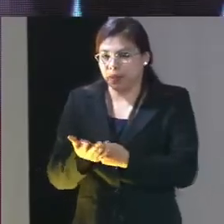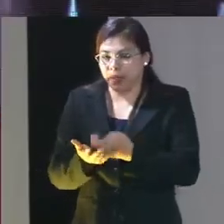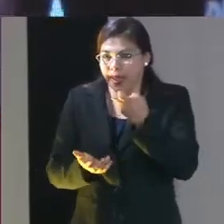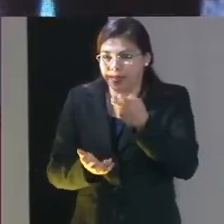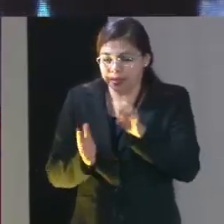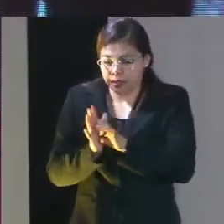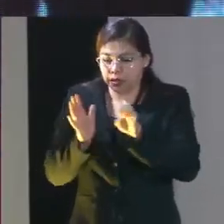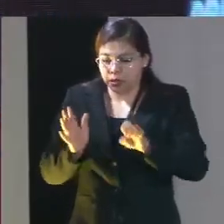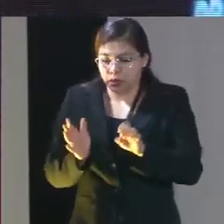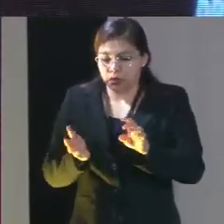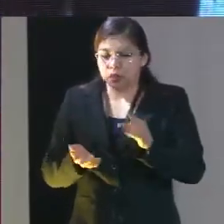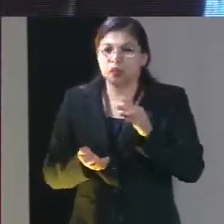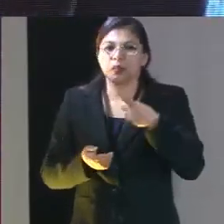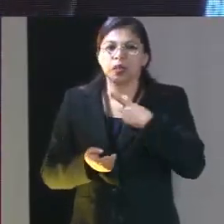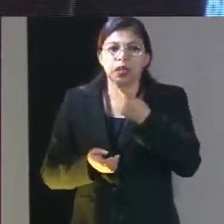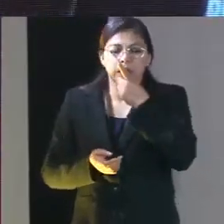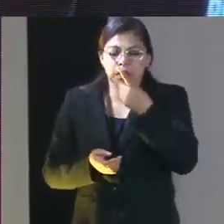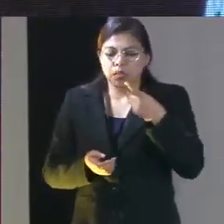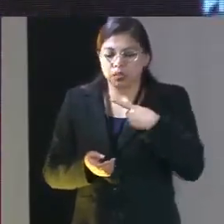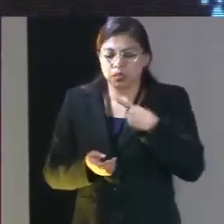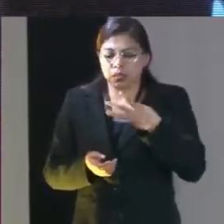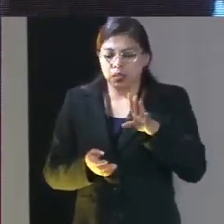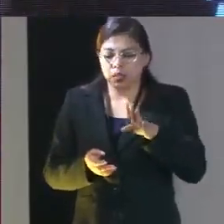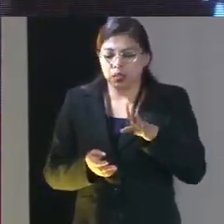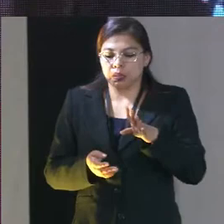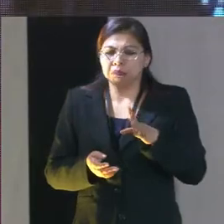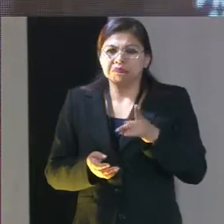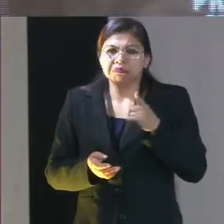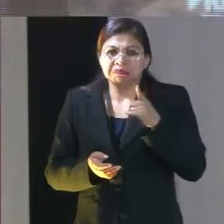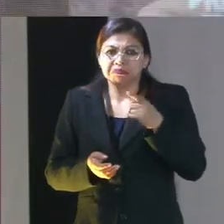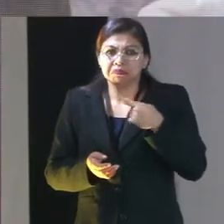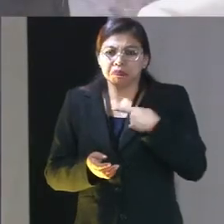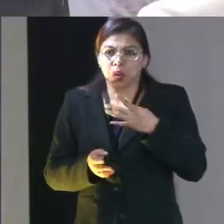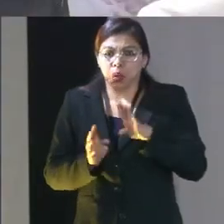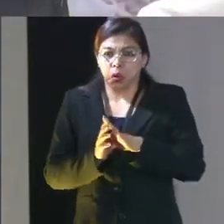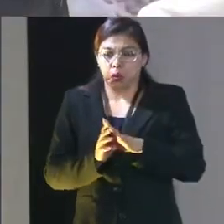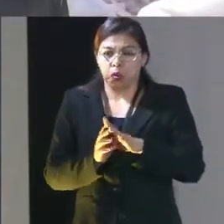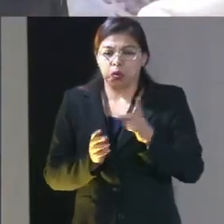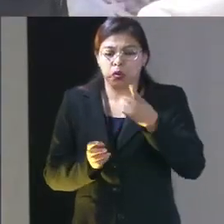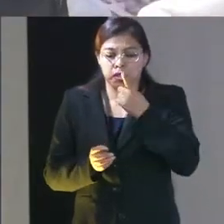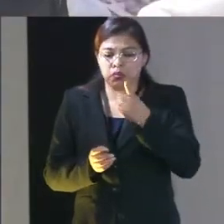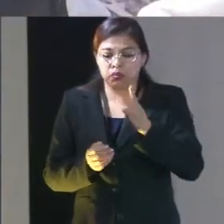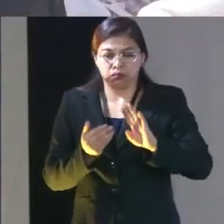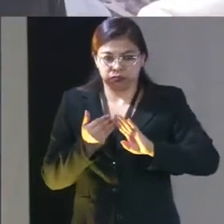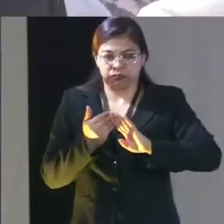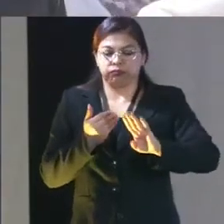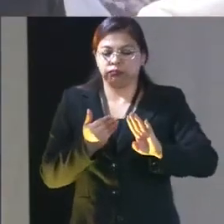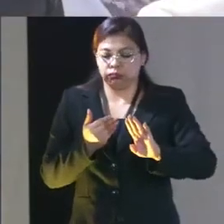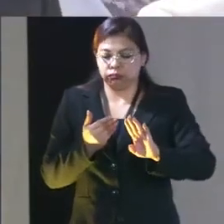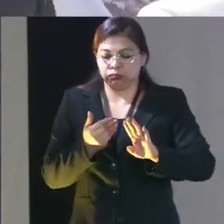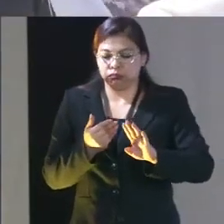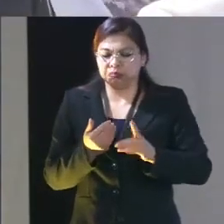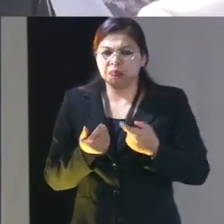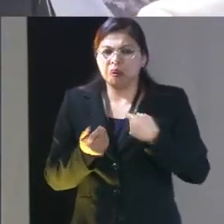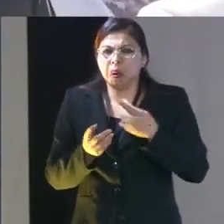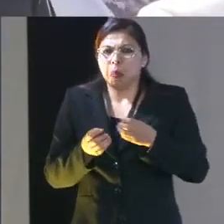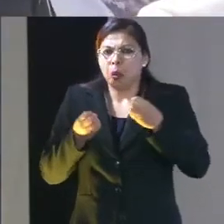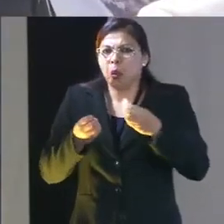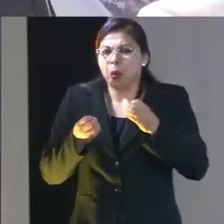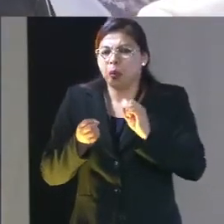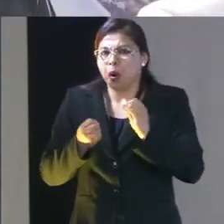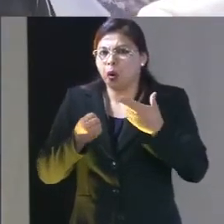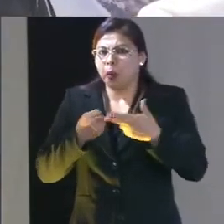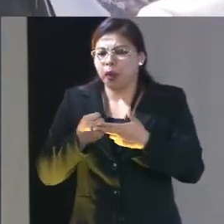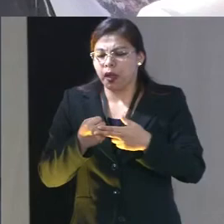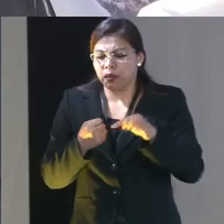ejemplo, hace rato que lancé la provocación de que si Cortés es rechazado, probablemente no hubiera habido ocupación europea